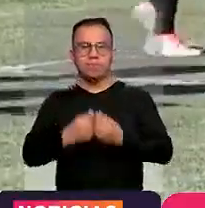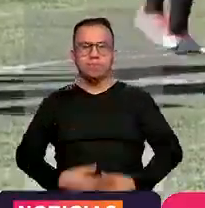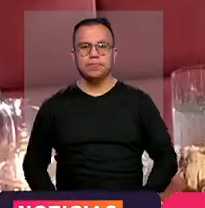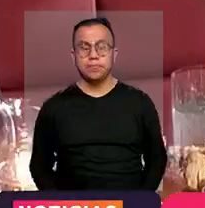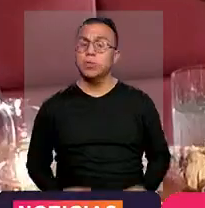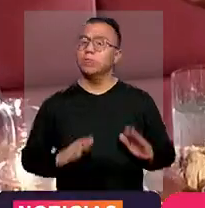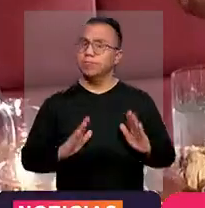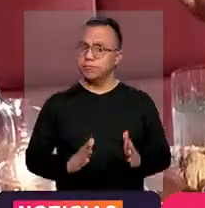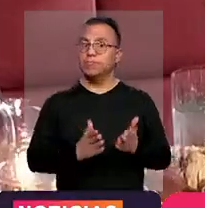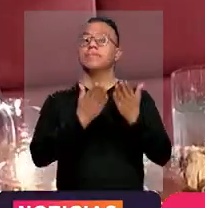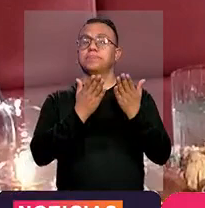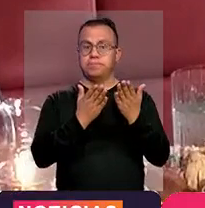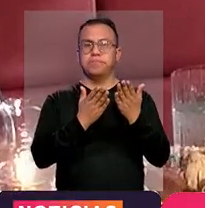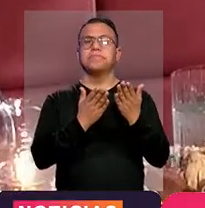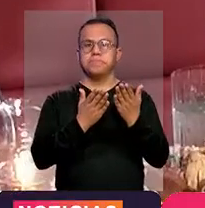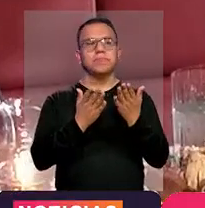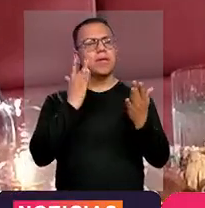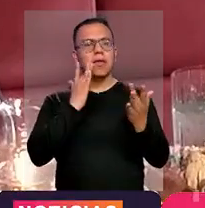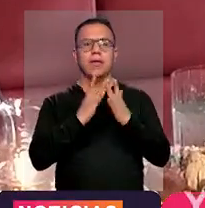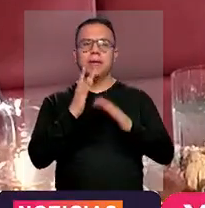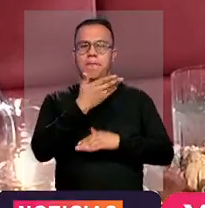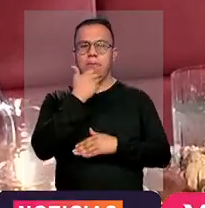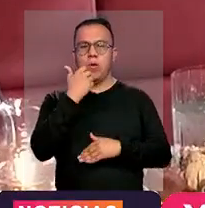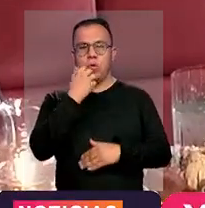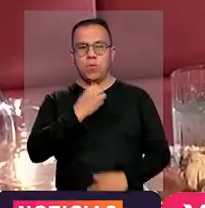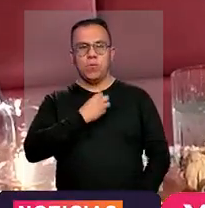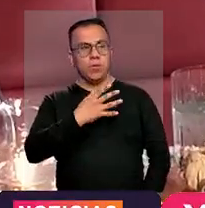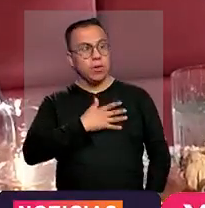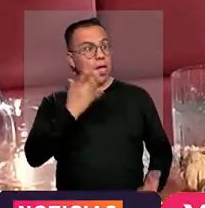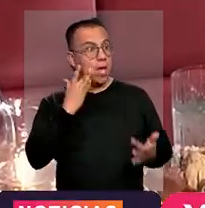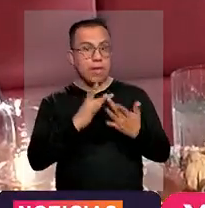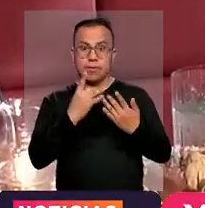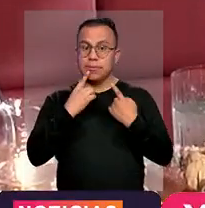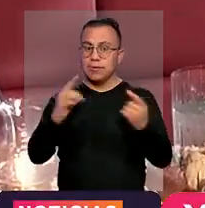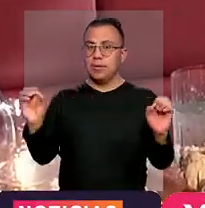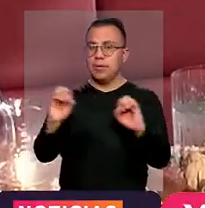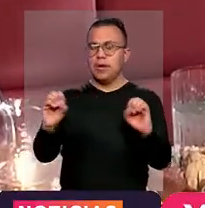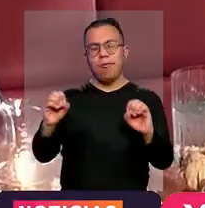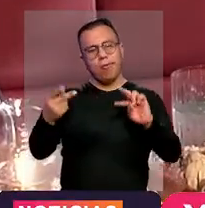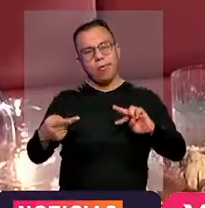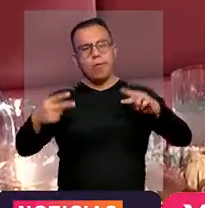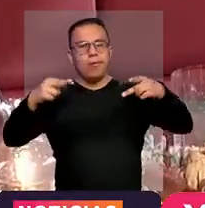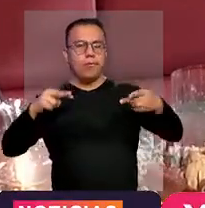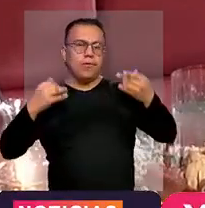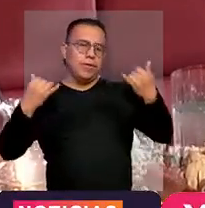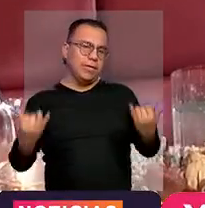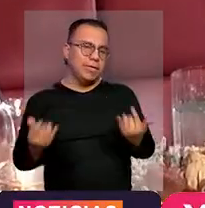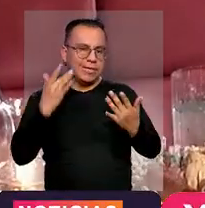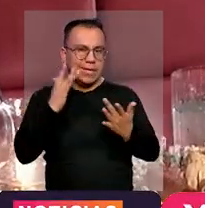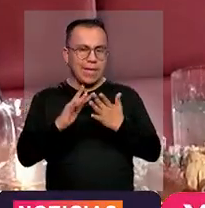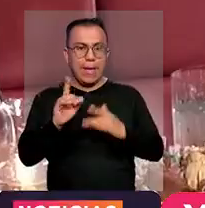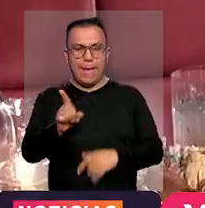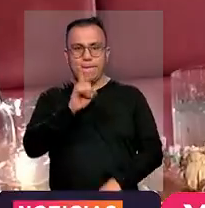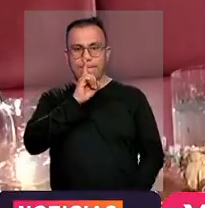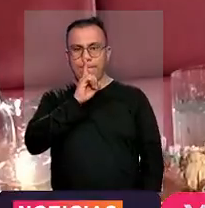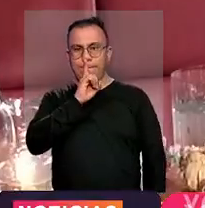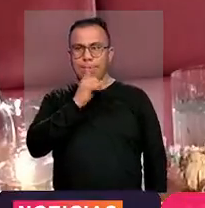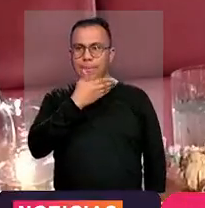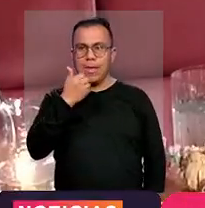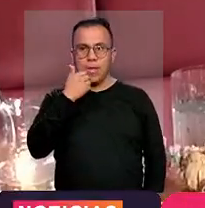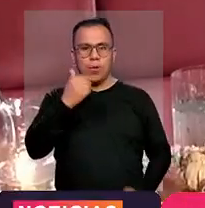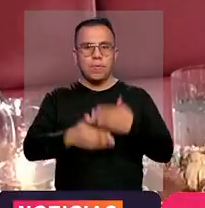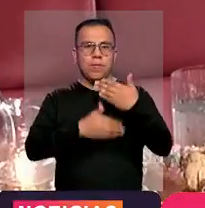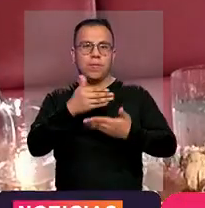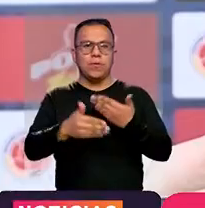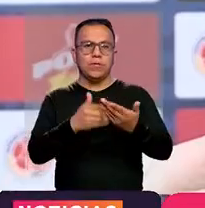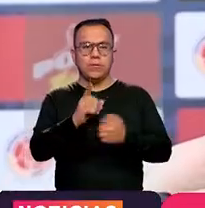siga mejorando y esa sea la mejor opción, que no haya necesidad de decir nada, o la otra opción es que ninguna diga nada y termine su